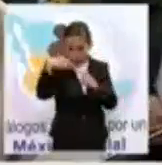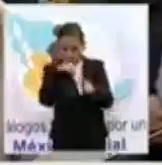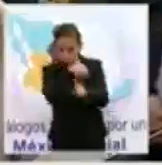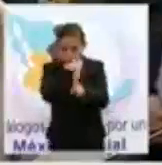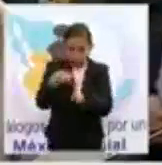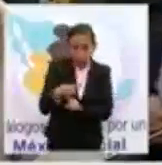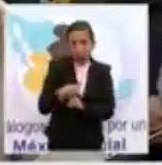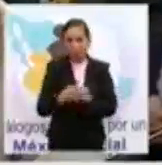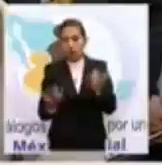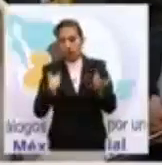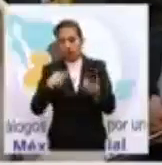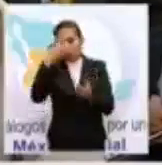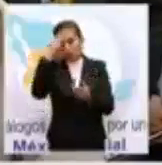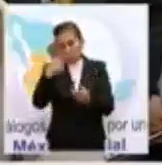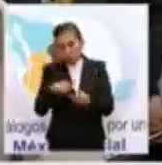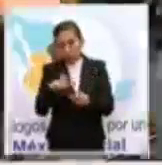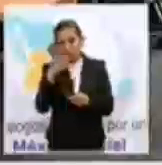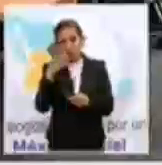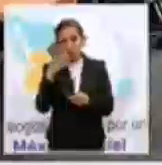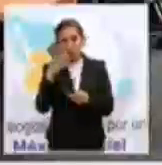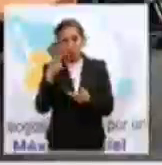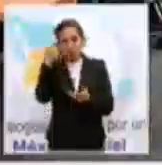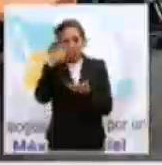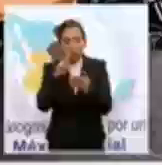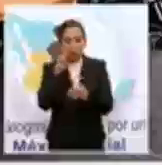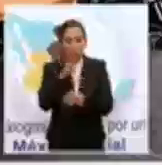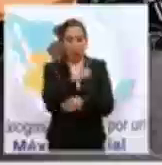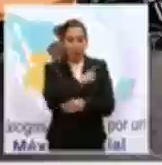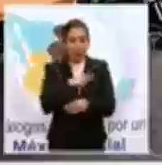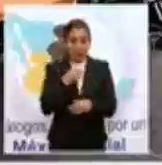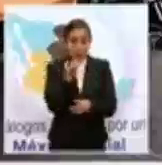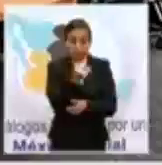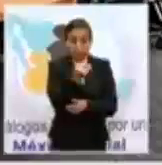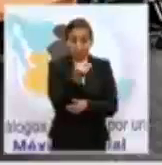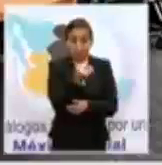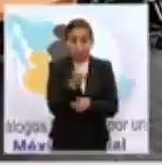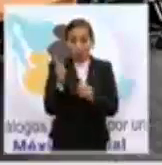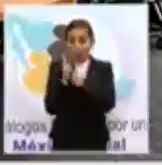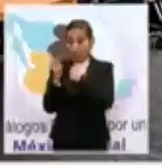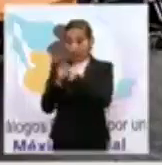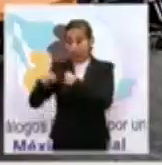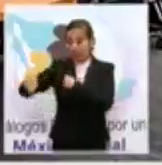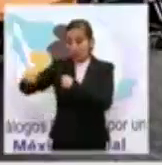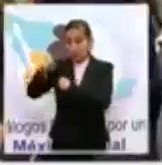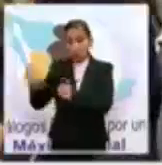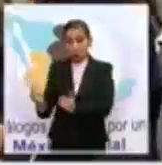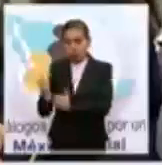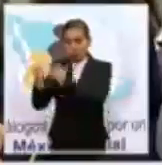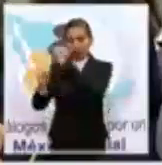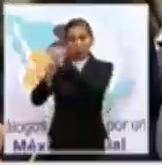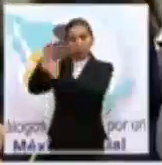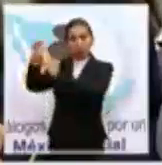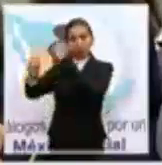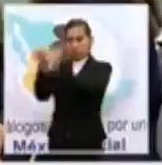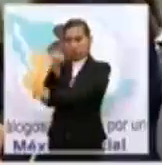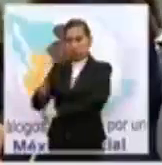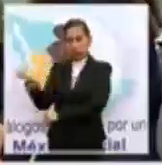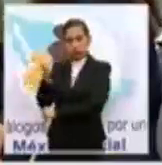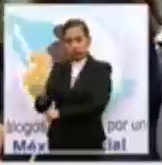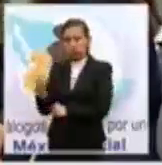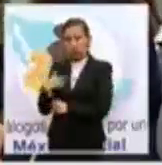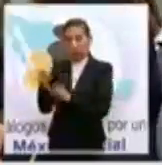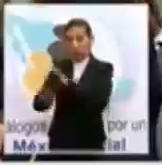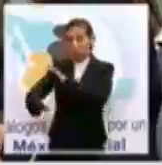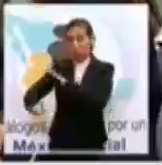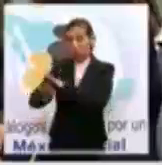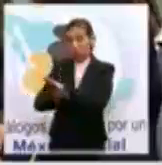cuestiones meritocráticas, como se señalaba, creo que sí tiene que haber ese punto. Los países que han alcanzado estos desarrollos, el mérito ha sido un elemento